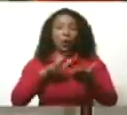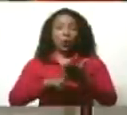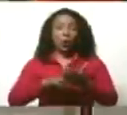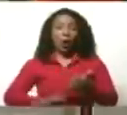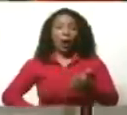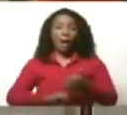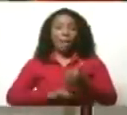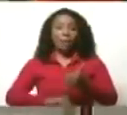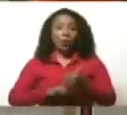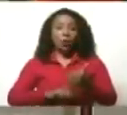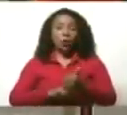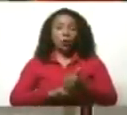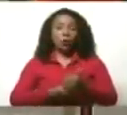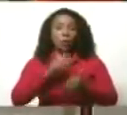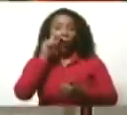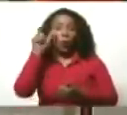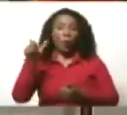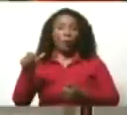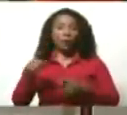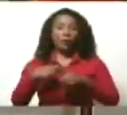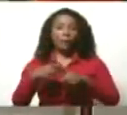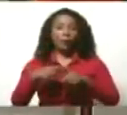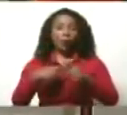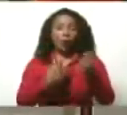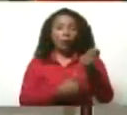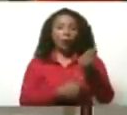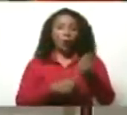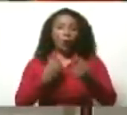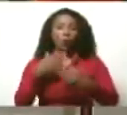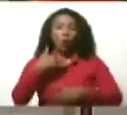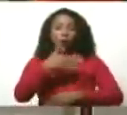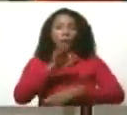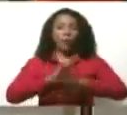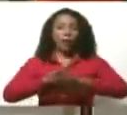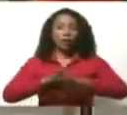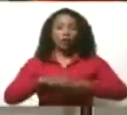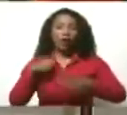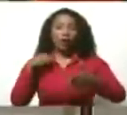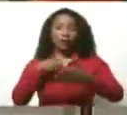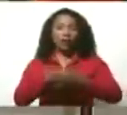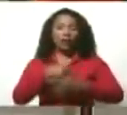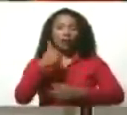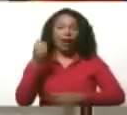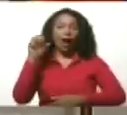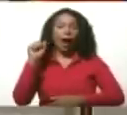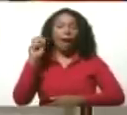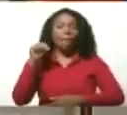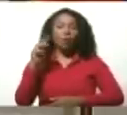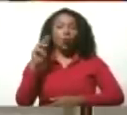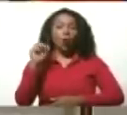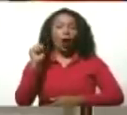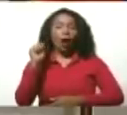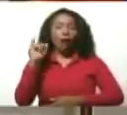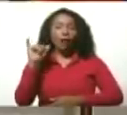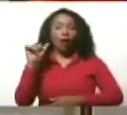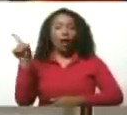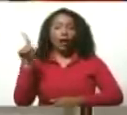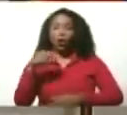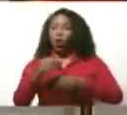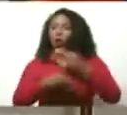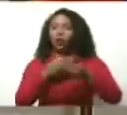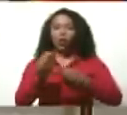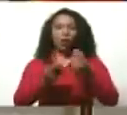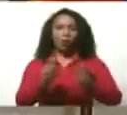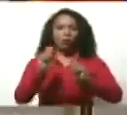favorecía Ramírez con su primo hermano cuando ocurrió el accidente de Amuay. No tuvo cómo asumir